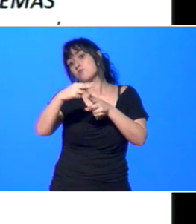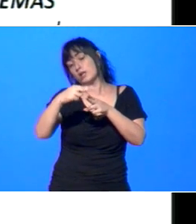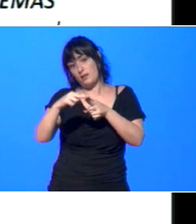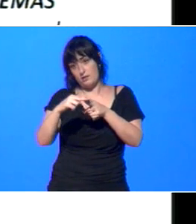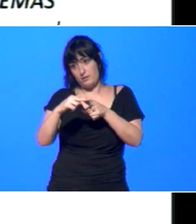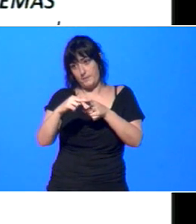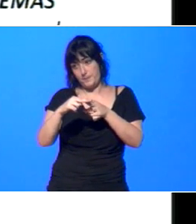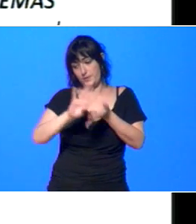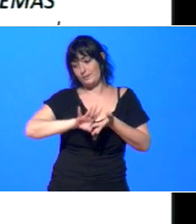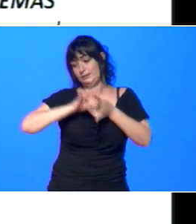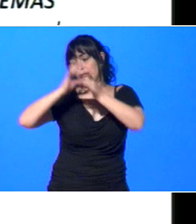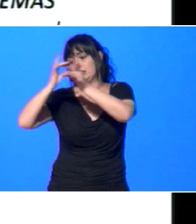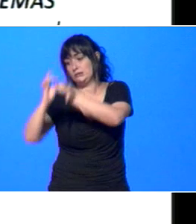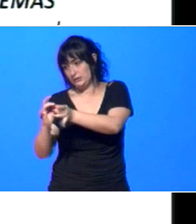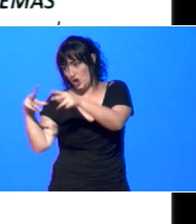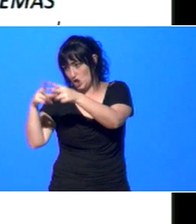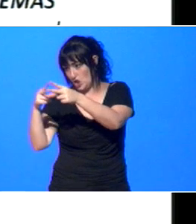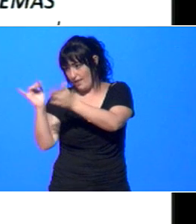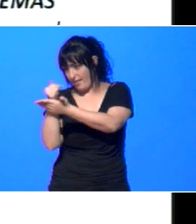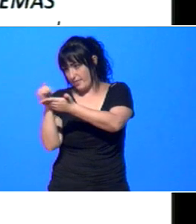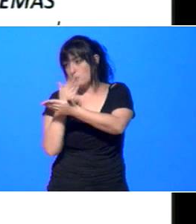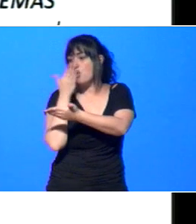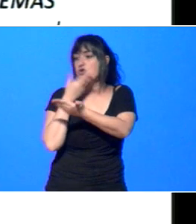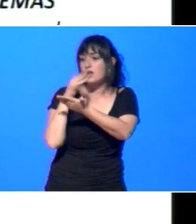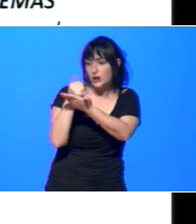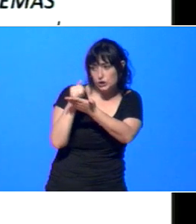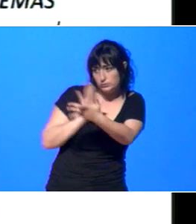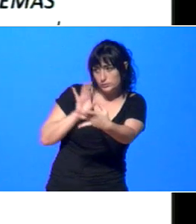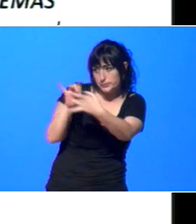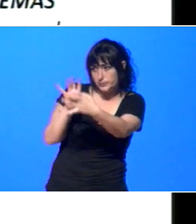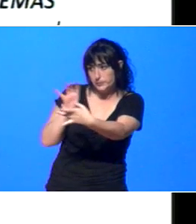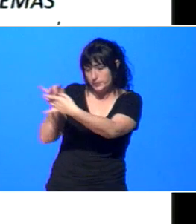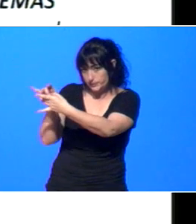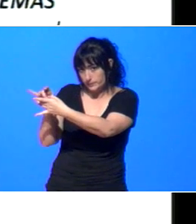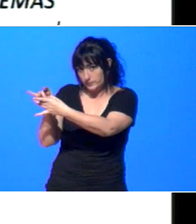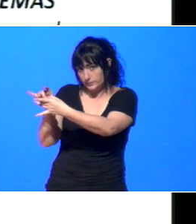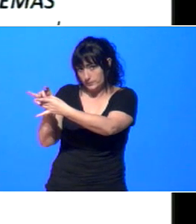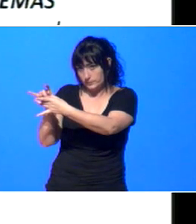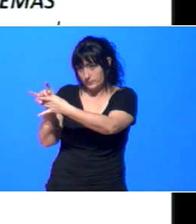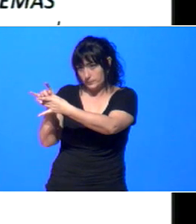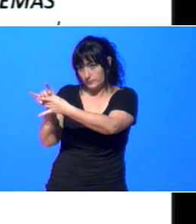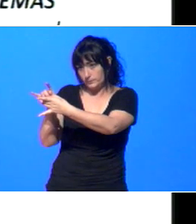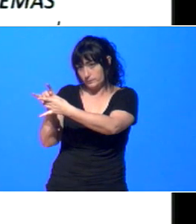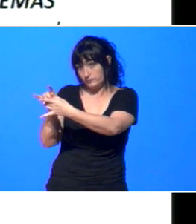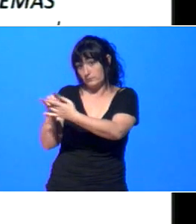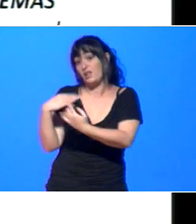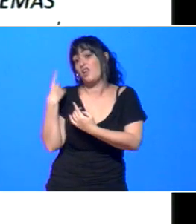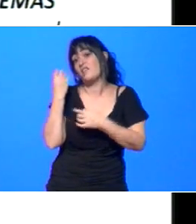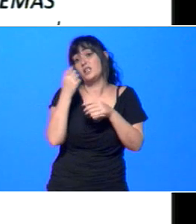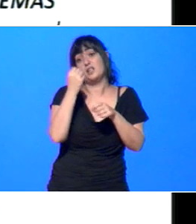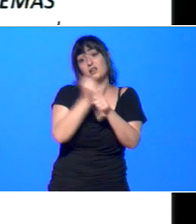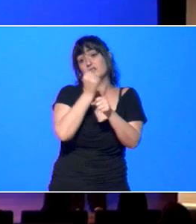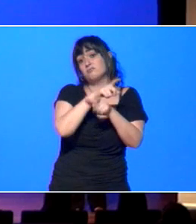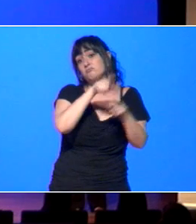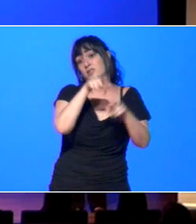al tipo de sociedad y al tipo de escuela, y que le corresponde hacer a operadores educativos como